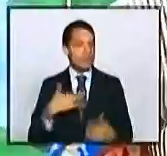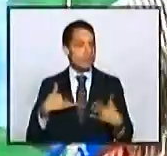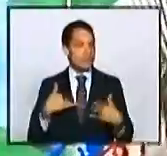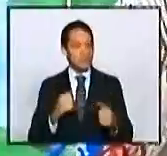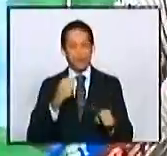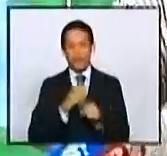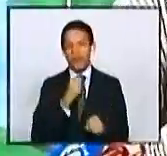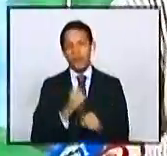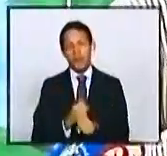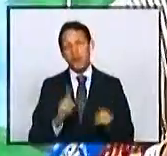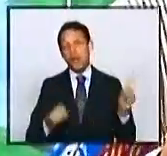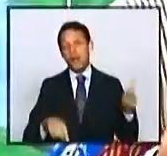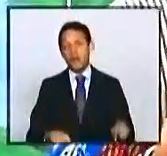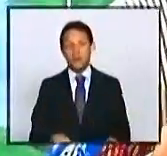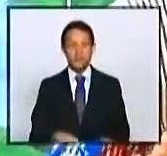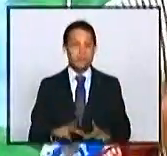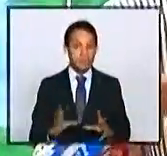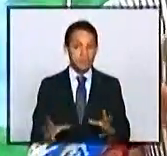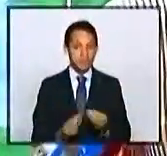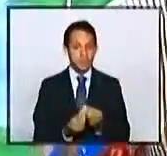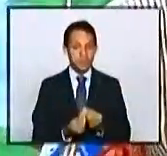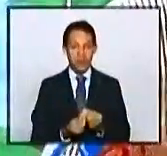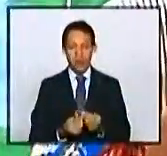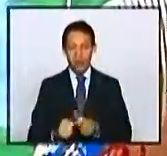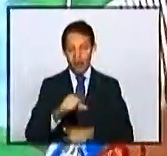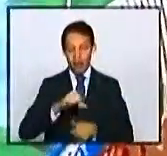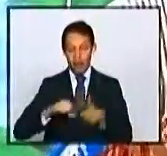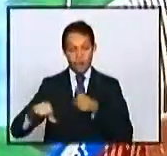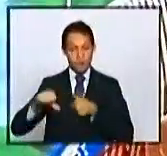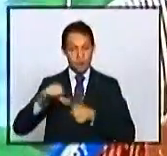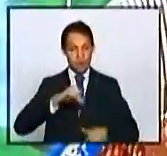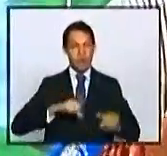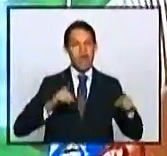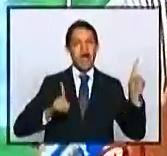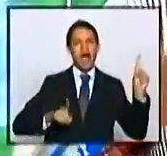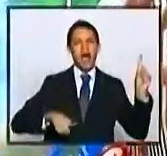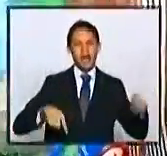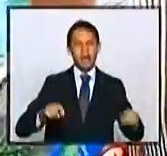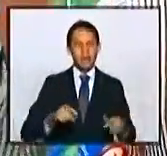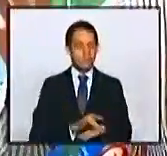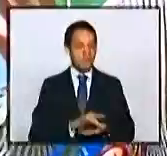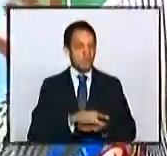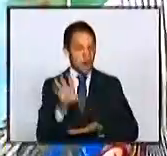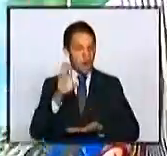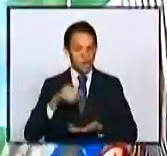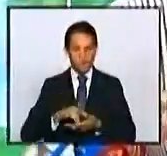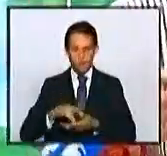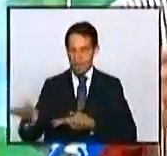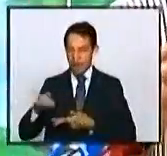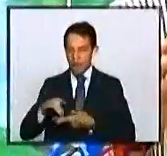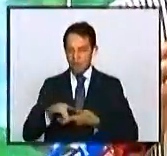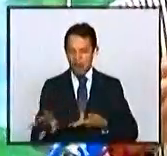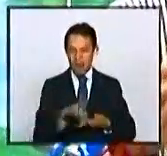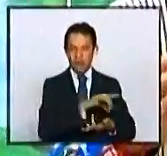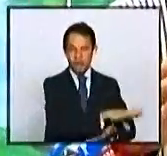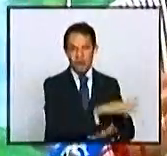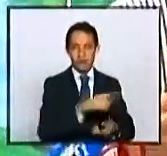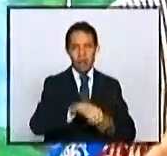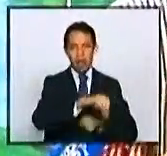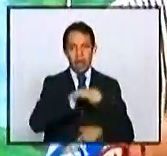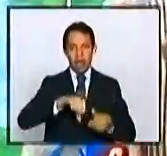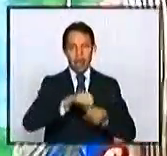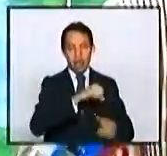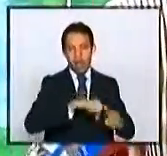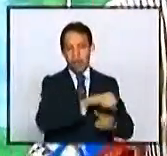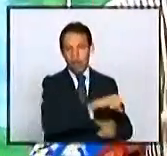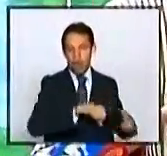integral. Hay menos rotación de personal, las empresas pierden bastante cuando tienen una alta rotación de personal, porque es que entrenar una nueva